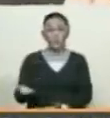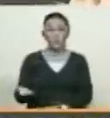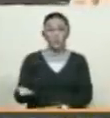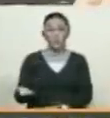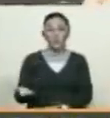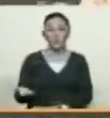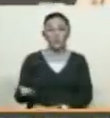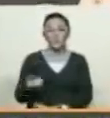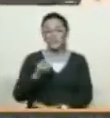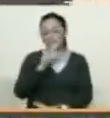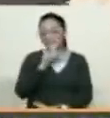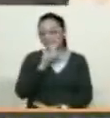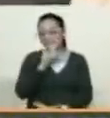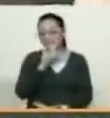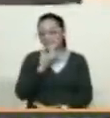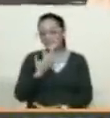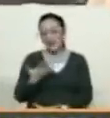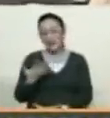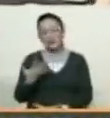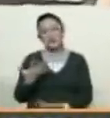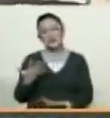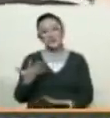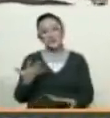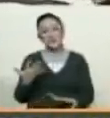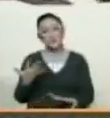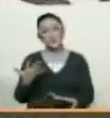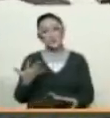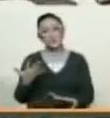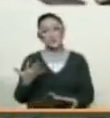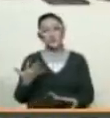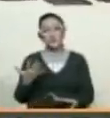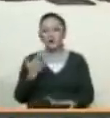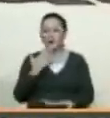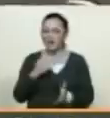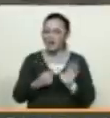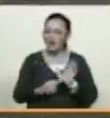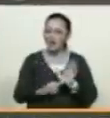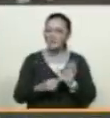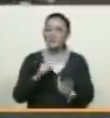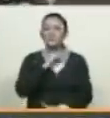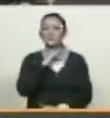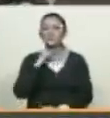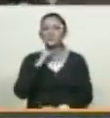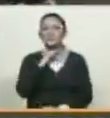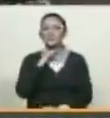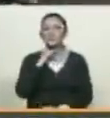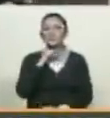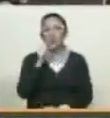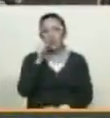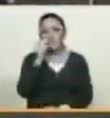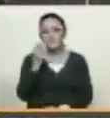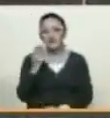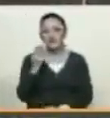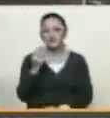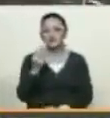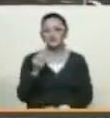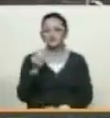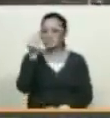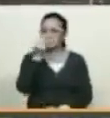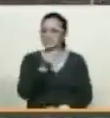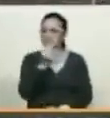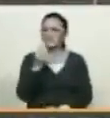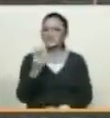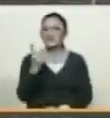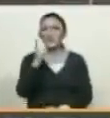una hermosa homilía. Quiero poner como ejemplo a ese joven sacerdote de 31 años que ha asumido